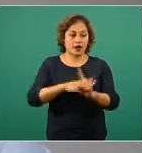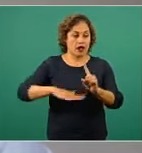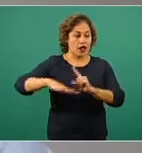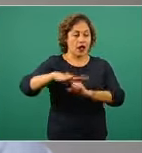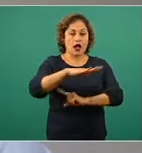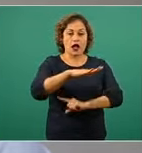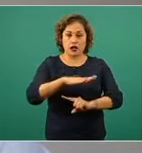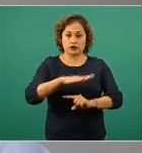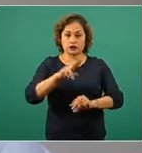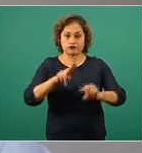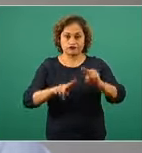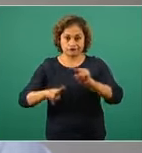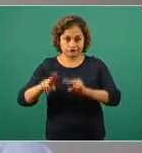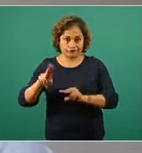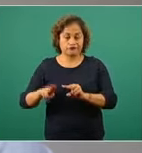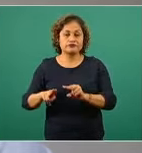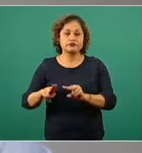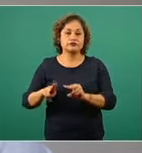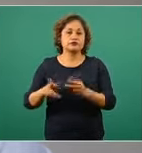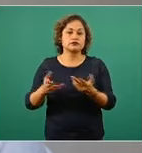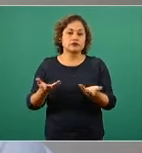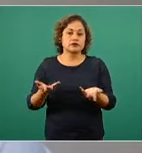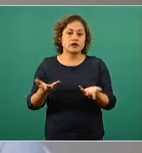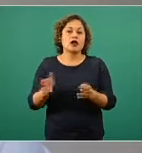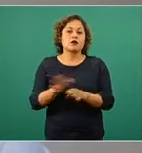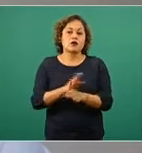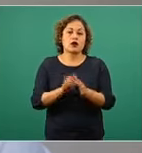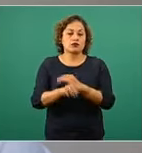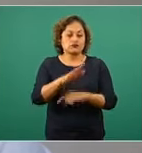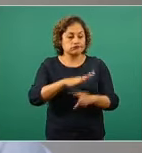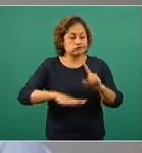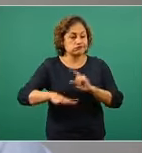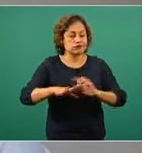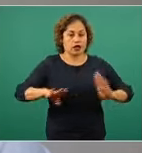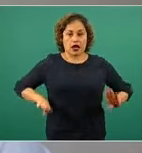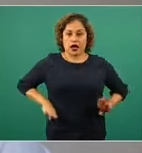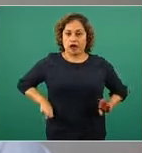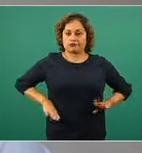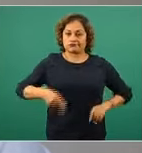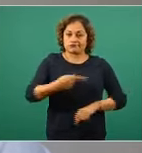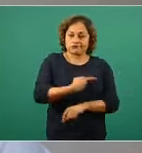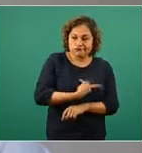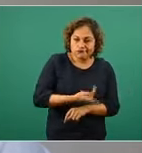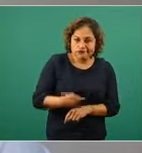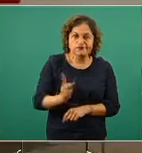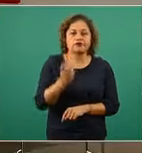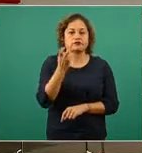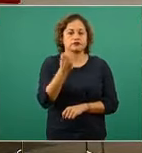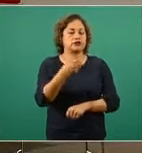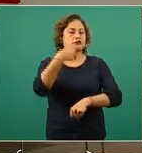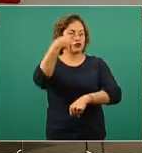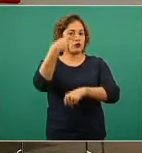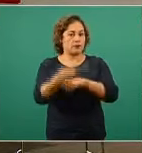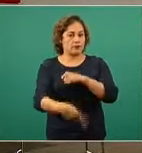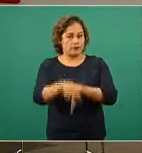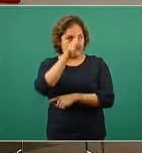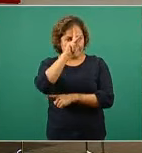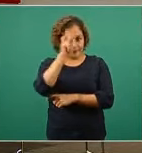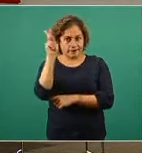inclusive la presencia de ciertos grados de marginación que a su vez se traducen en factores de riesgo para efectos de que las